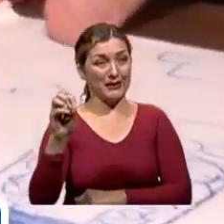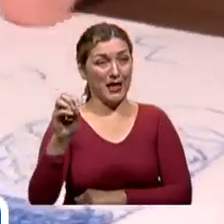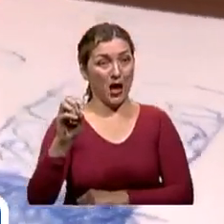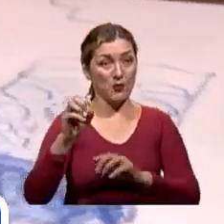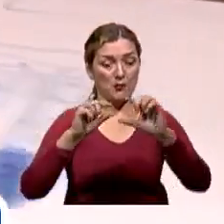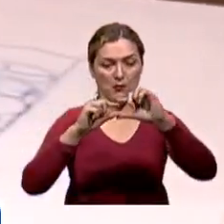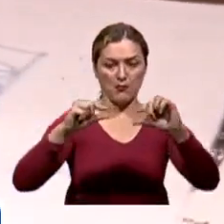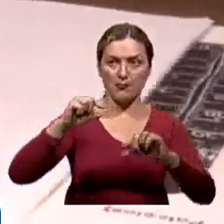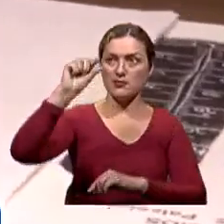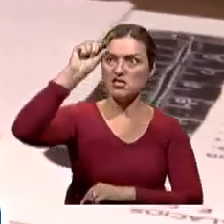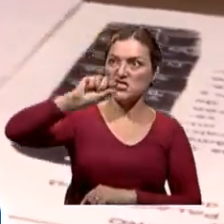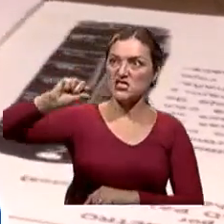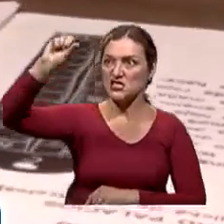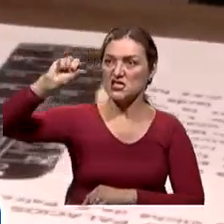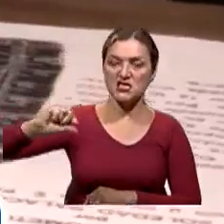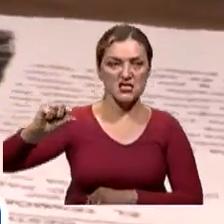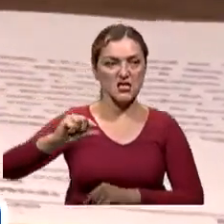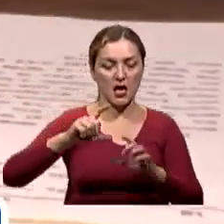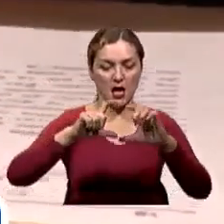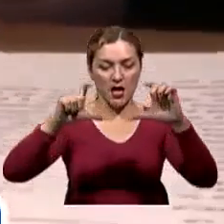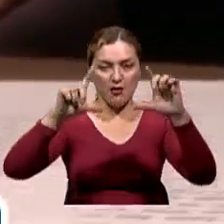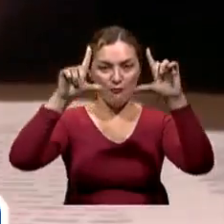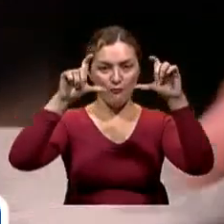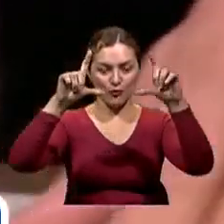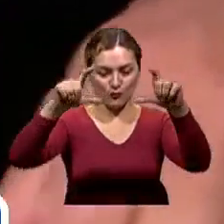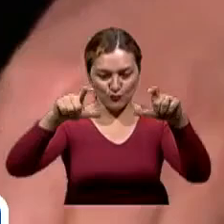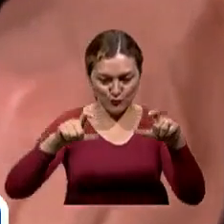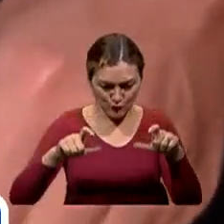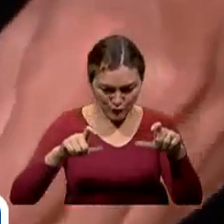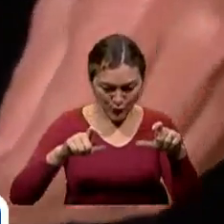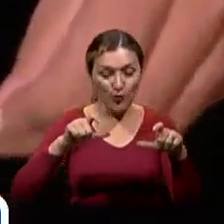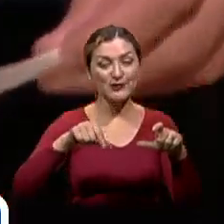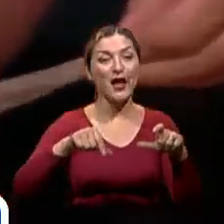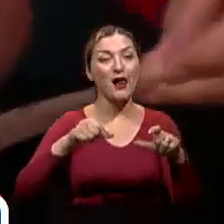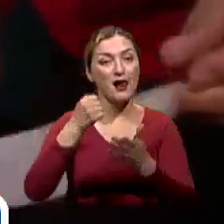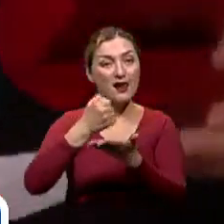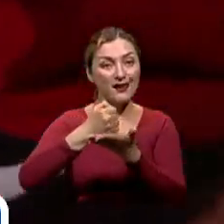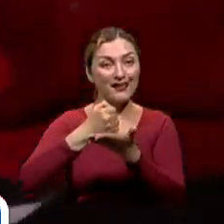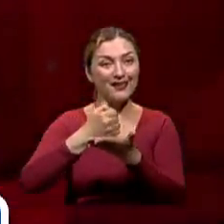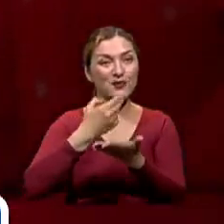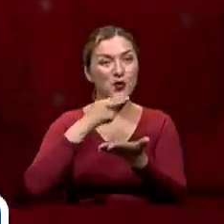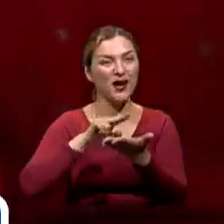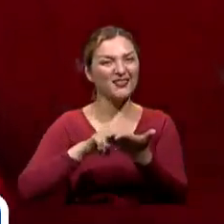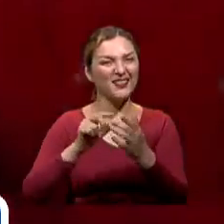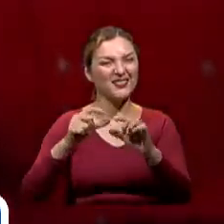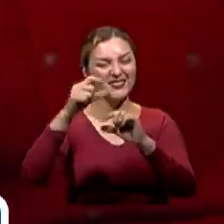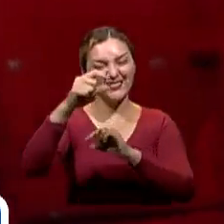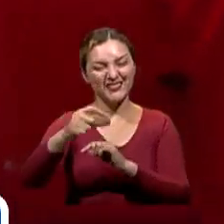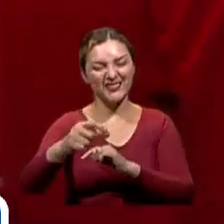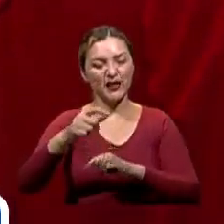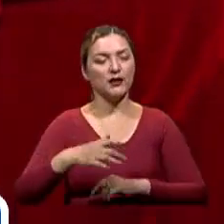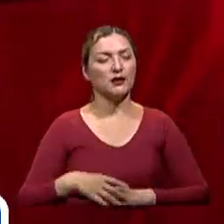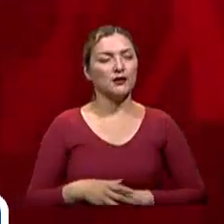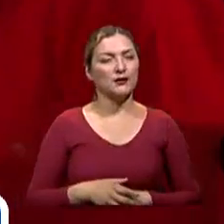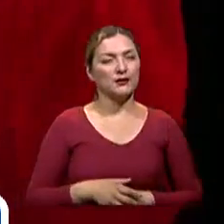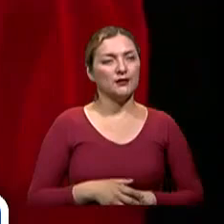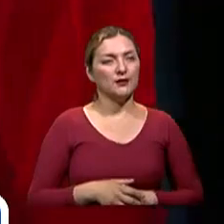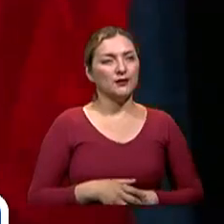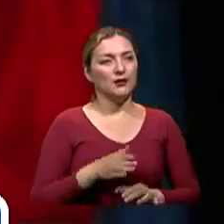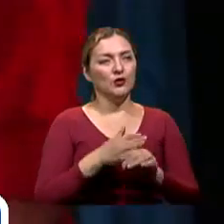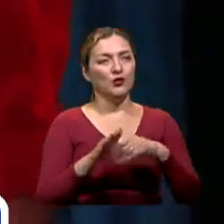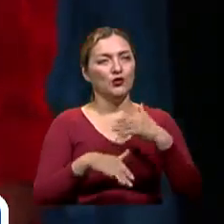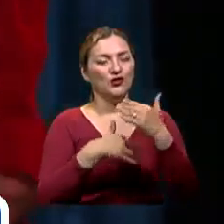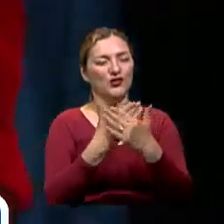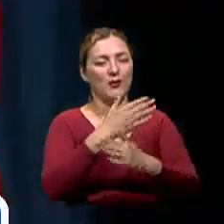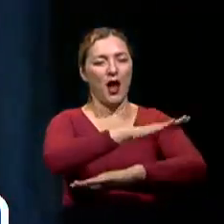tizas, hay postales, ¿qué nomás hay ahí en escena? Bueno, en nuestro intento, nuestro objetivo es que estemos todos dentro de esa